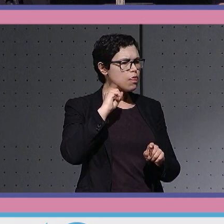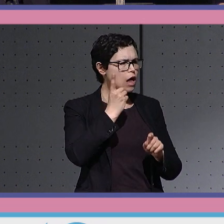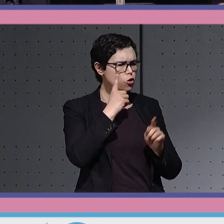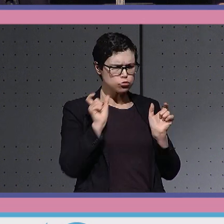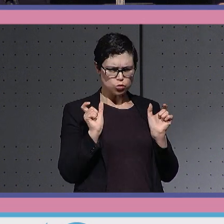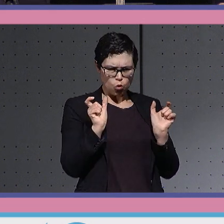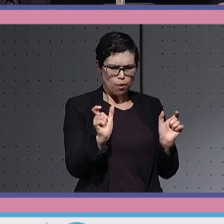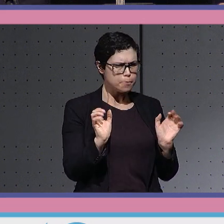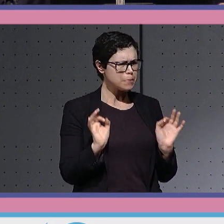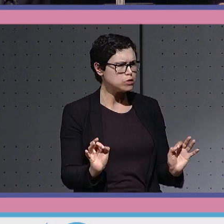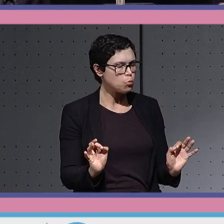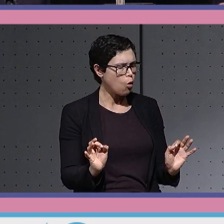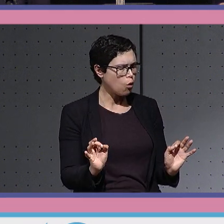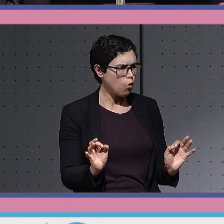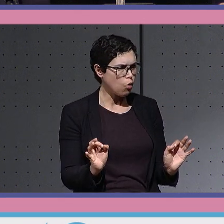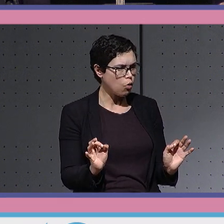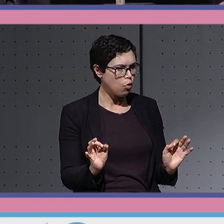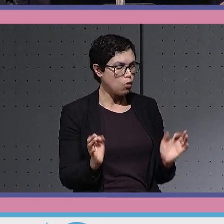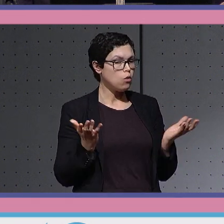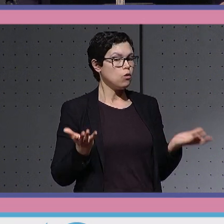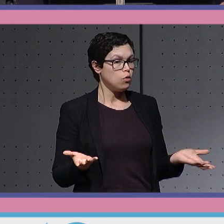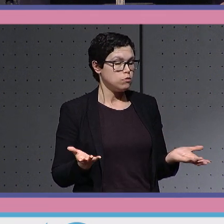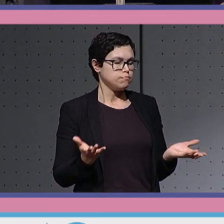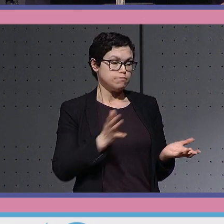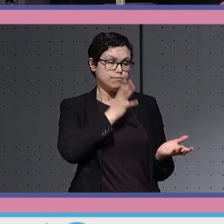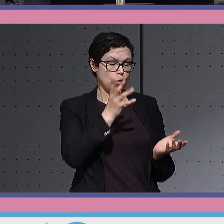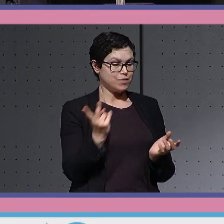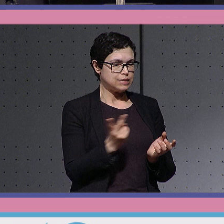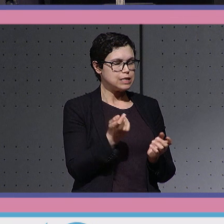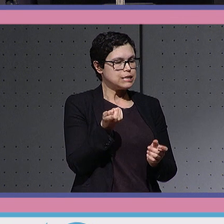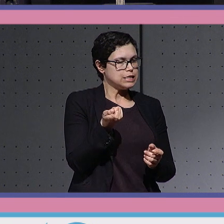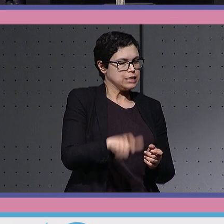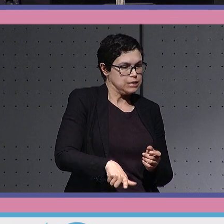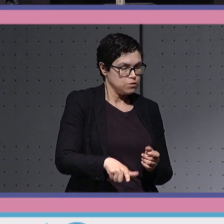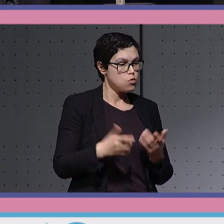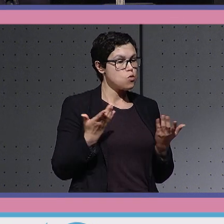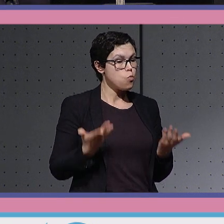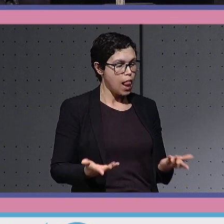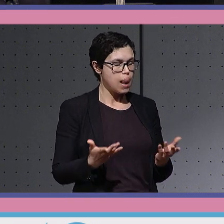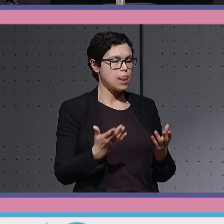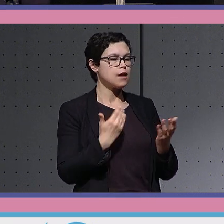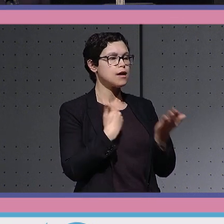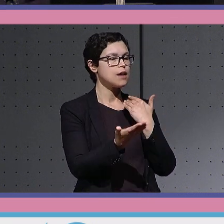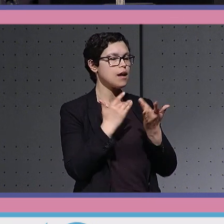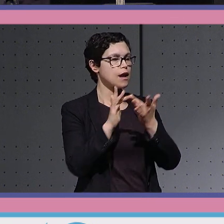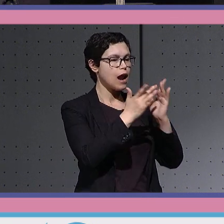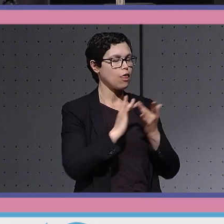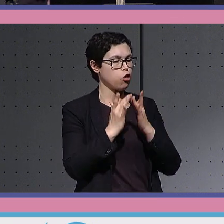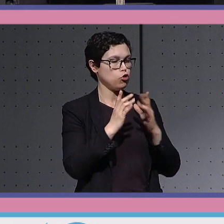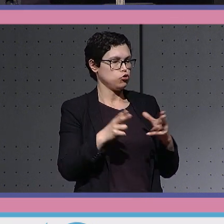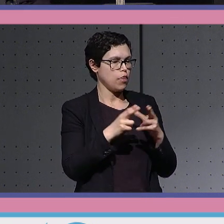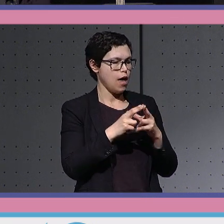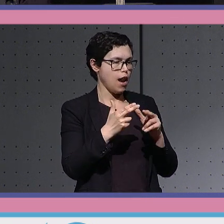TEA? Bueno, pues hay unos hechos en los que se parecen, y es que tienen alterada su relación social, su comunicación y que